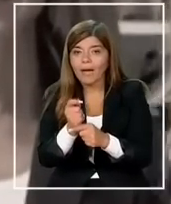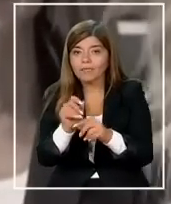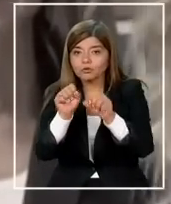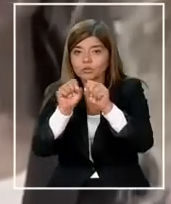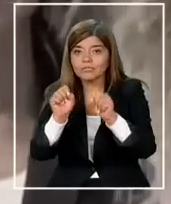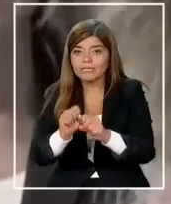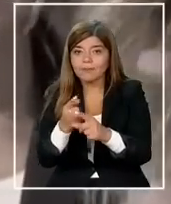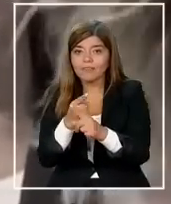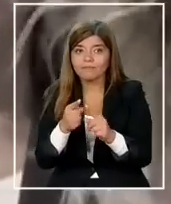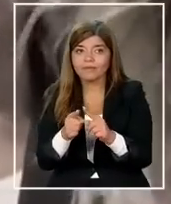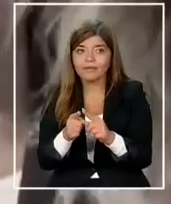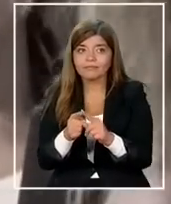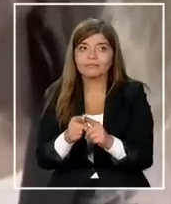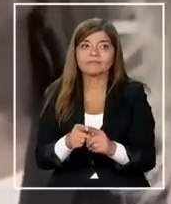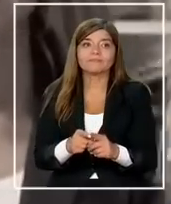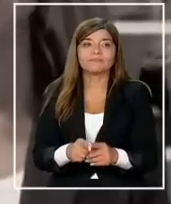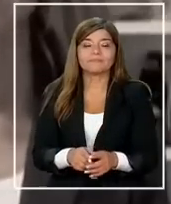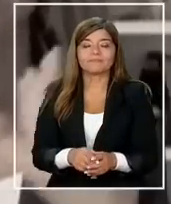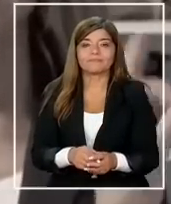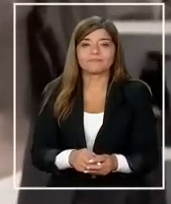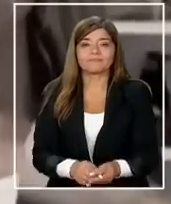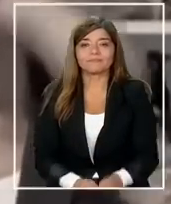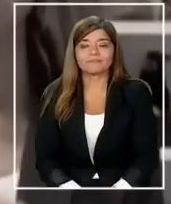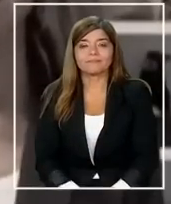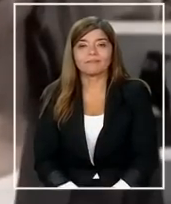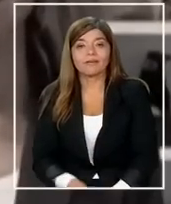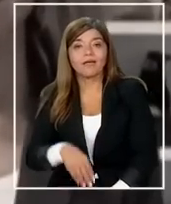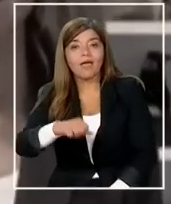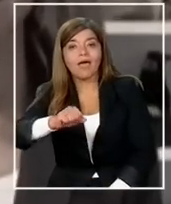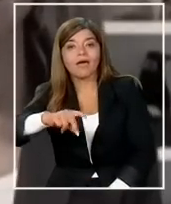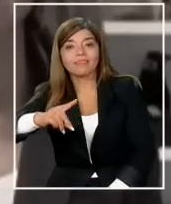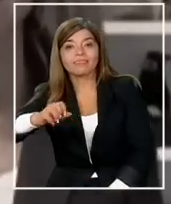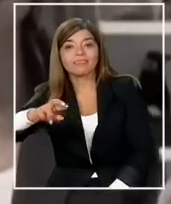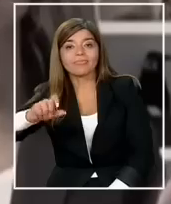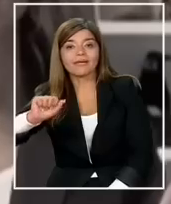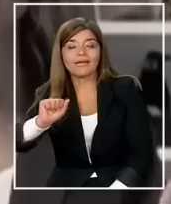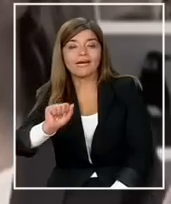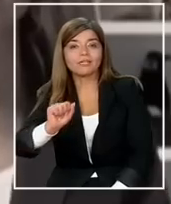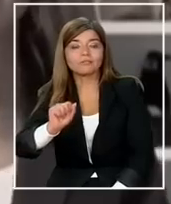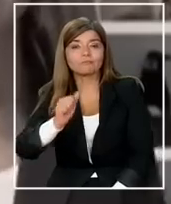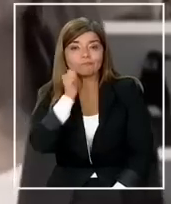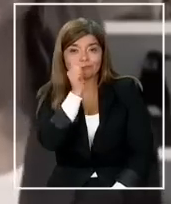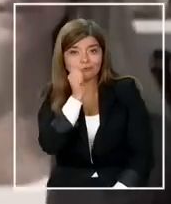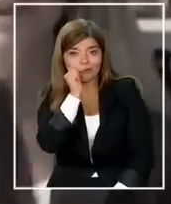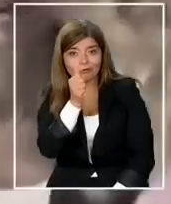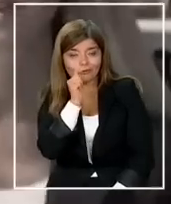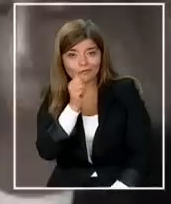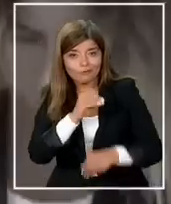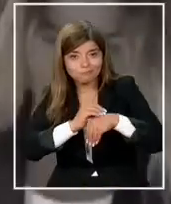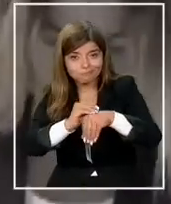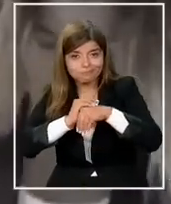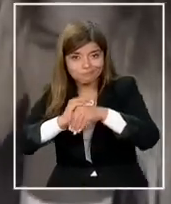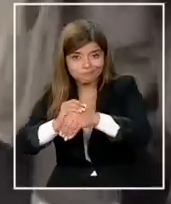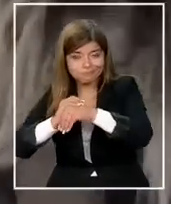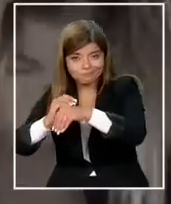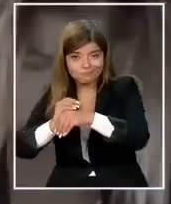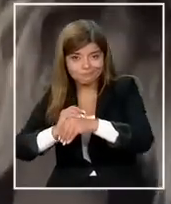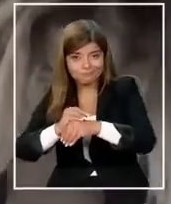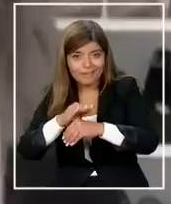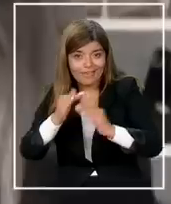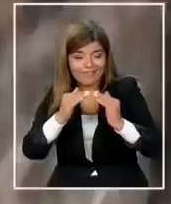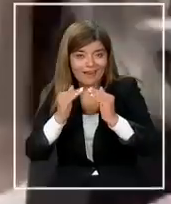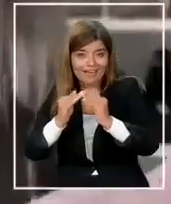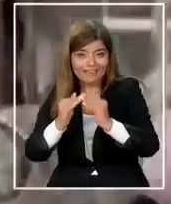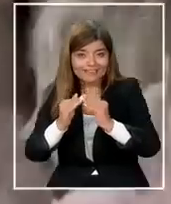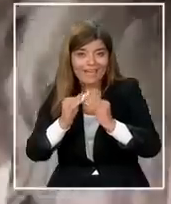cierto? Con 1, 2 y 3 pasos vamos a estilizar el... Andrea todos los días entrega novedosos datos útiles y tips caseros en su cuenta